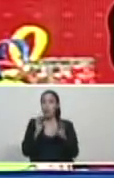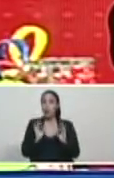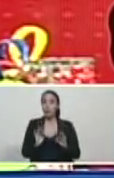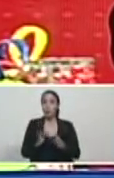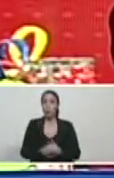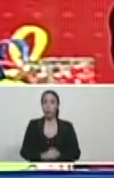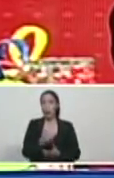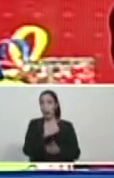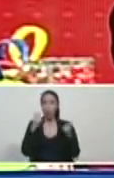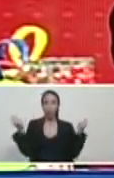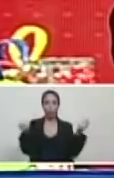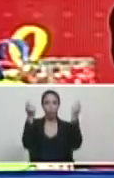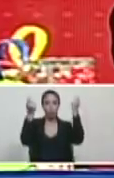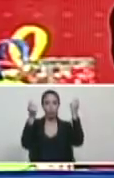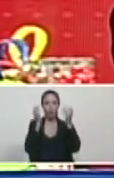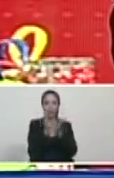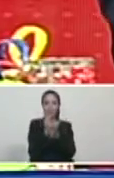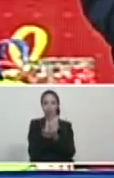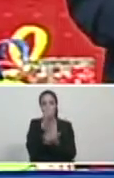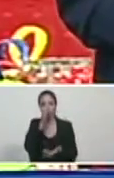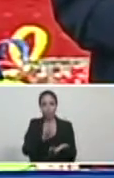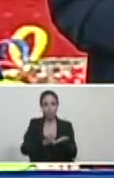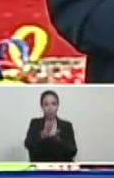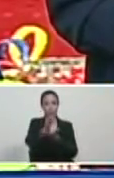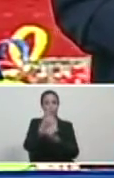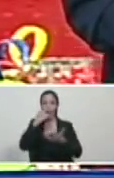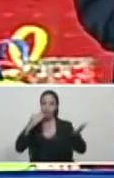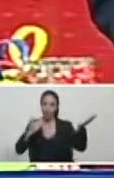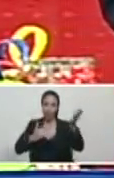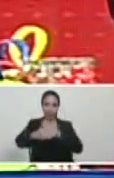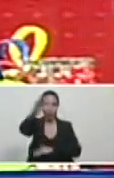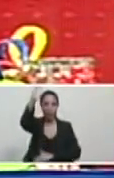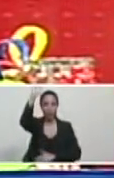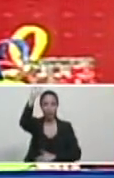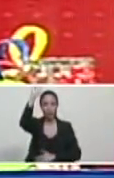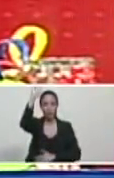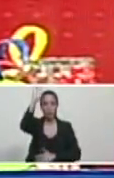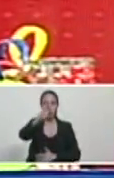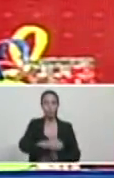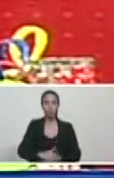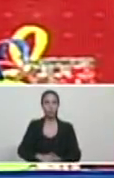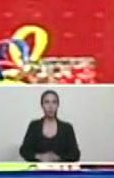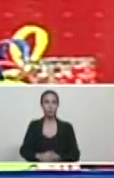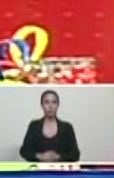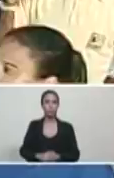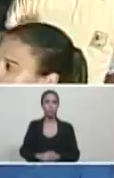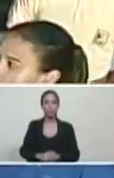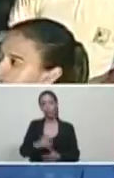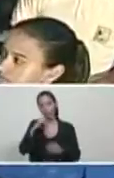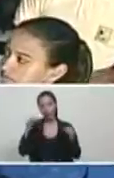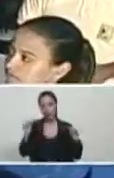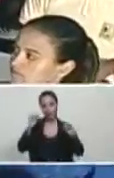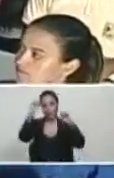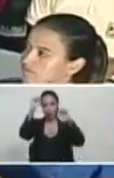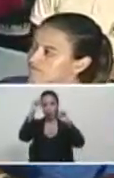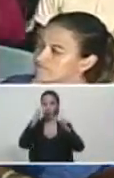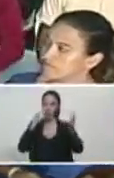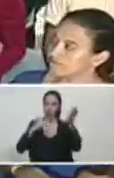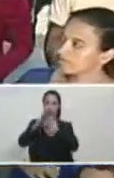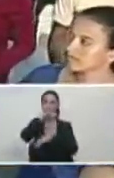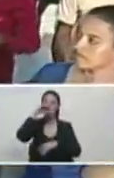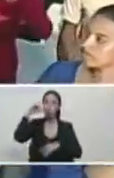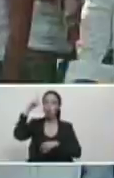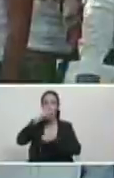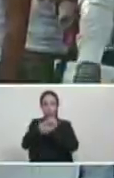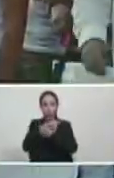es nuestra consigna y nuestra certeza. ¡Hasta la victoria siempre, Venezuela! ¡Venceremos! ¡Que Dios bendiga